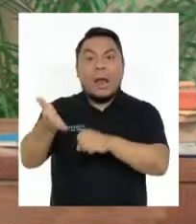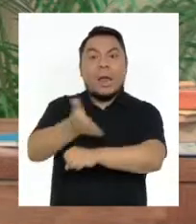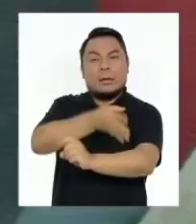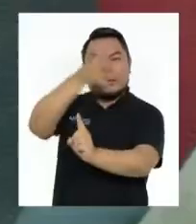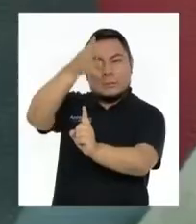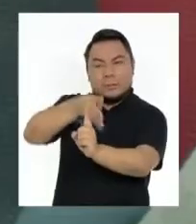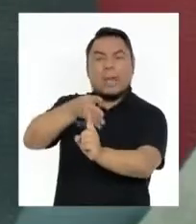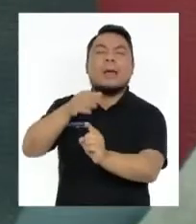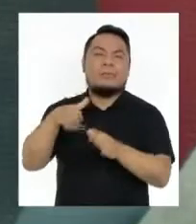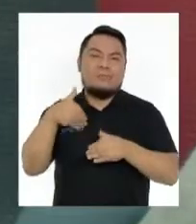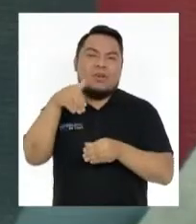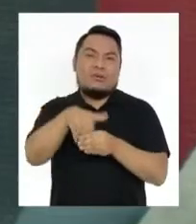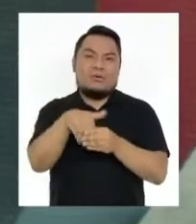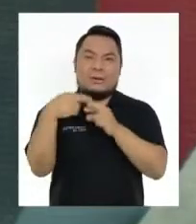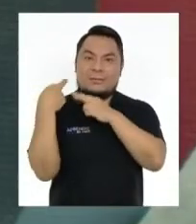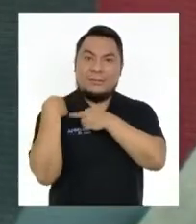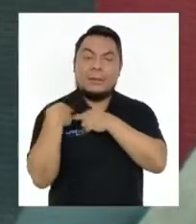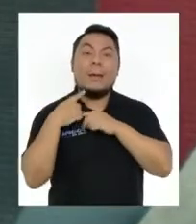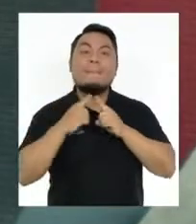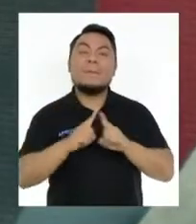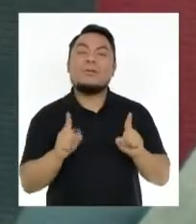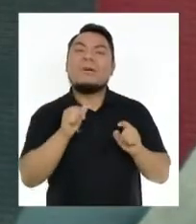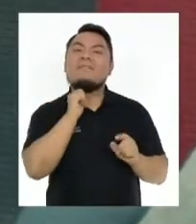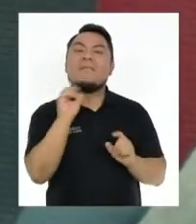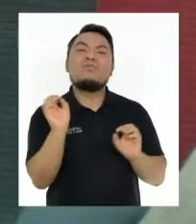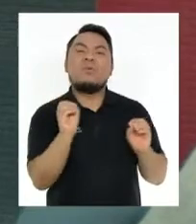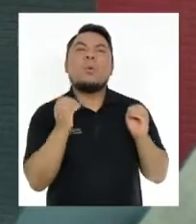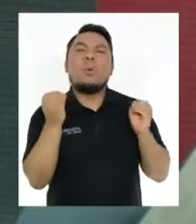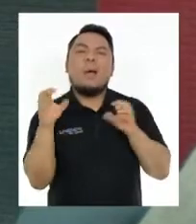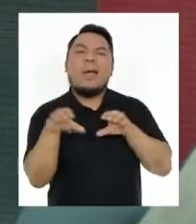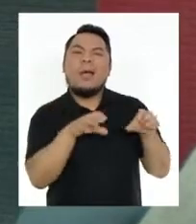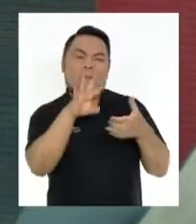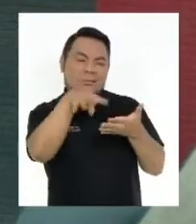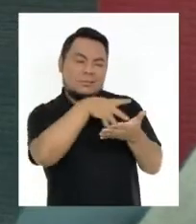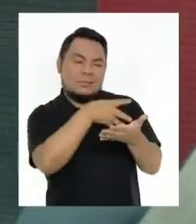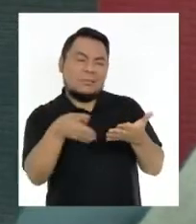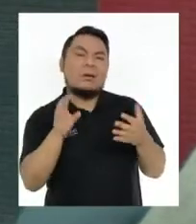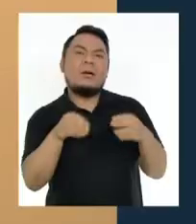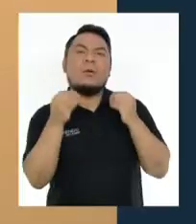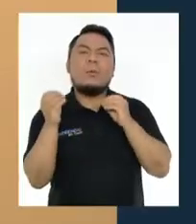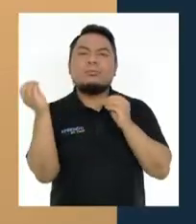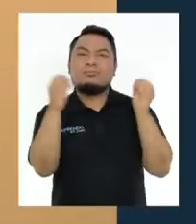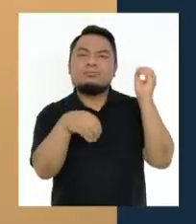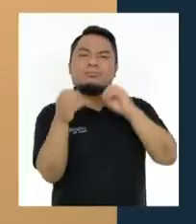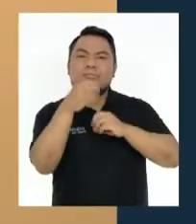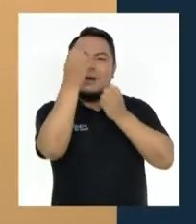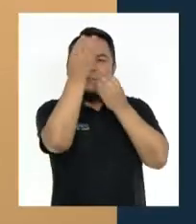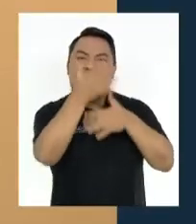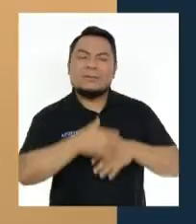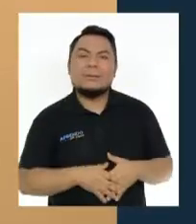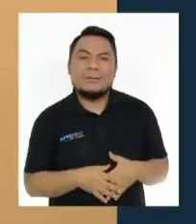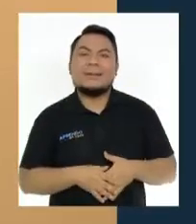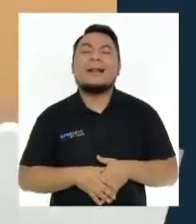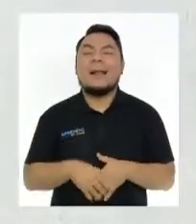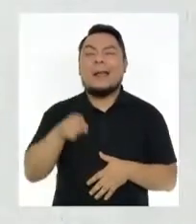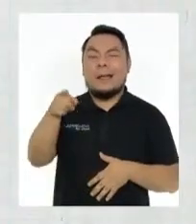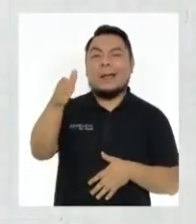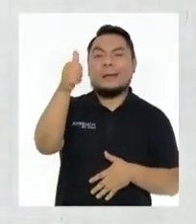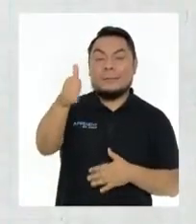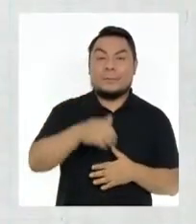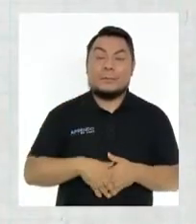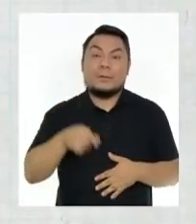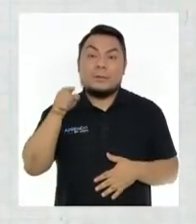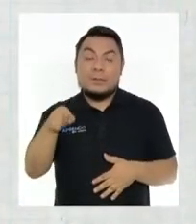responsable. Pero aún no sabemos cómo elaborar una, ni cómo analizar su contenido. Han dado en el clavo.